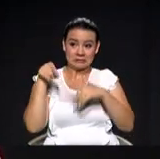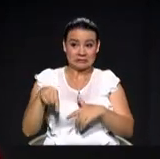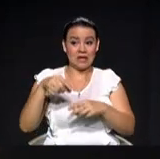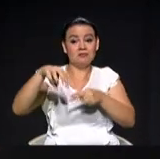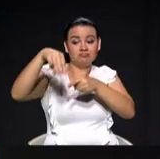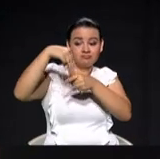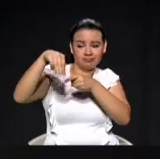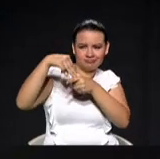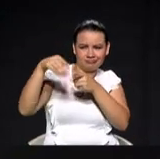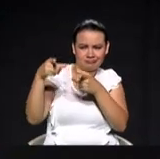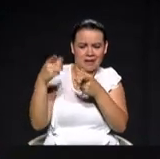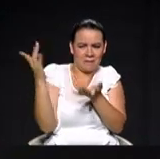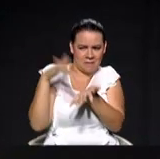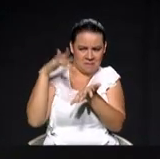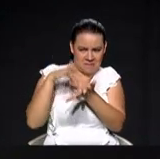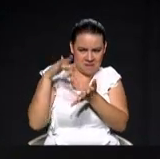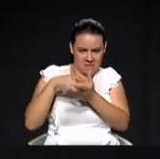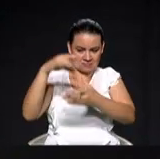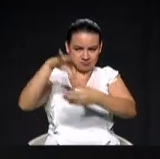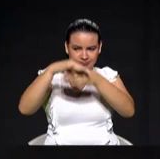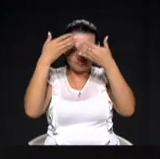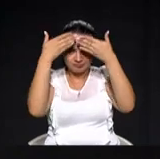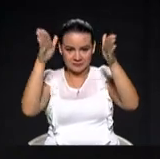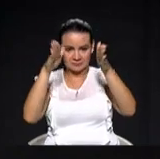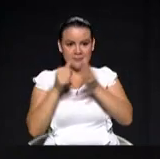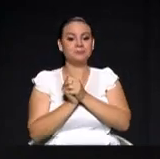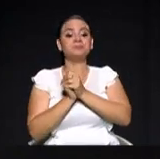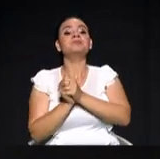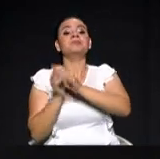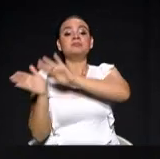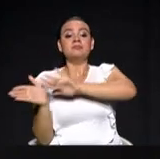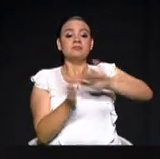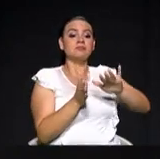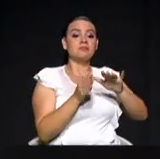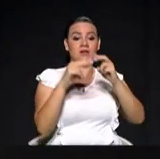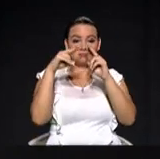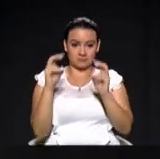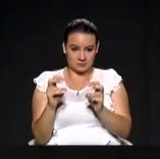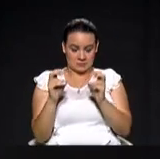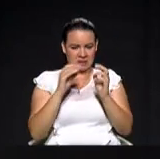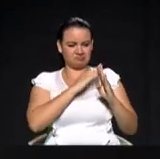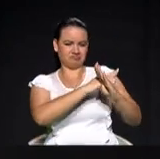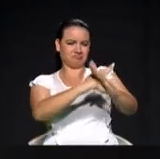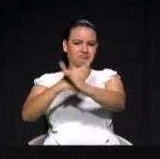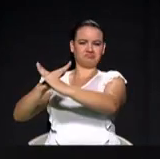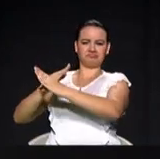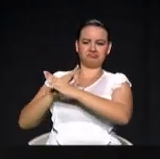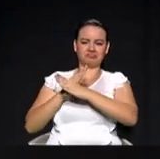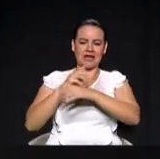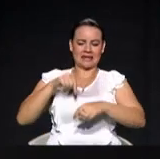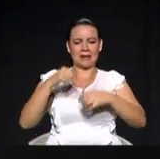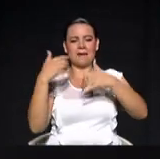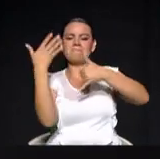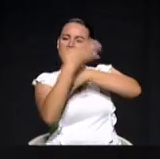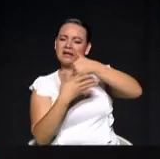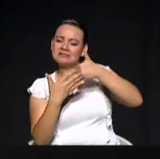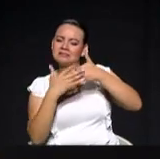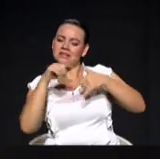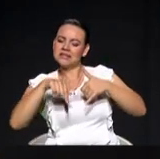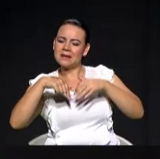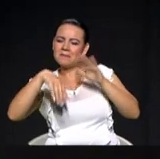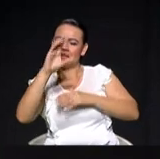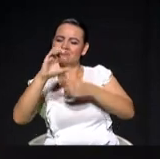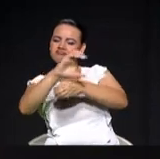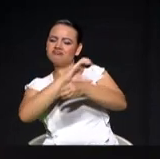yo creo que con respecto a la la seguridad de este país hay que esta ciudad tenemos que hablar de seguridad humana